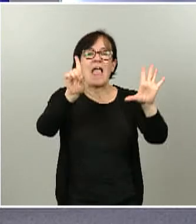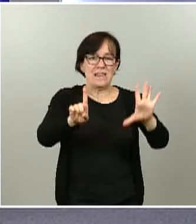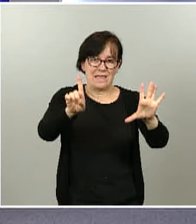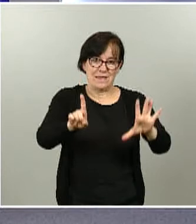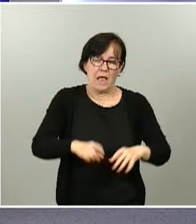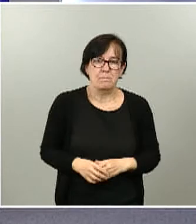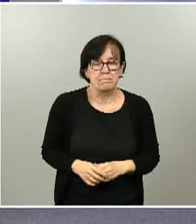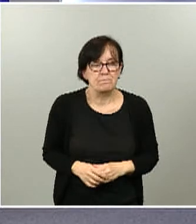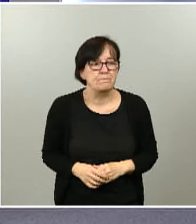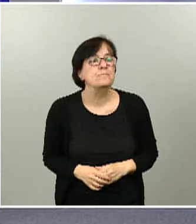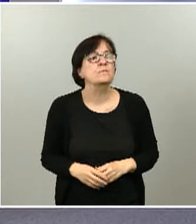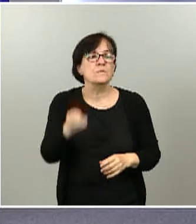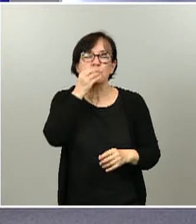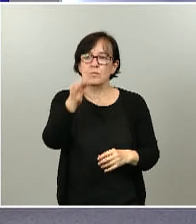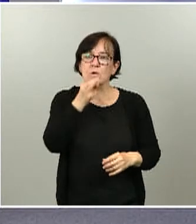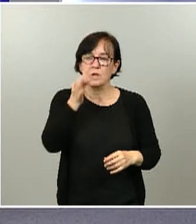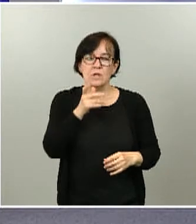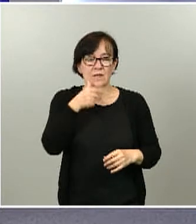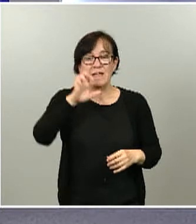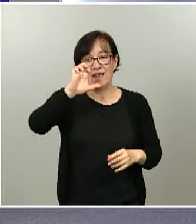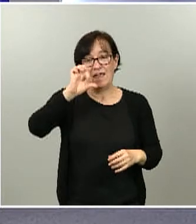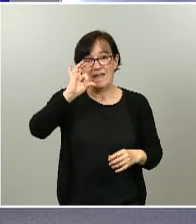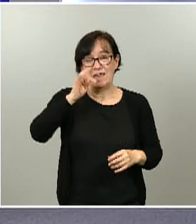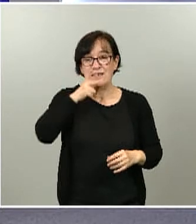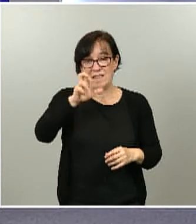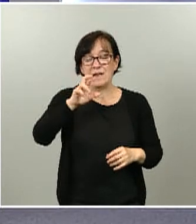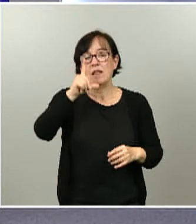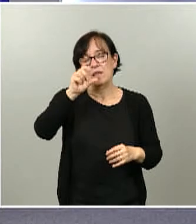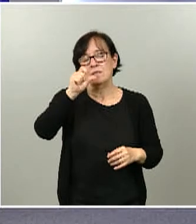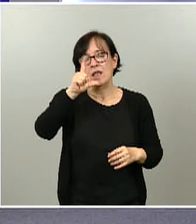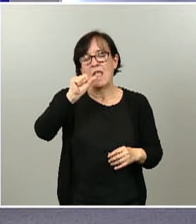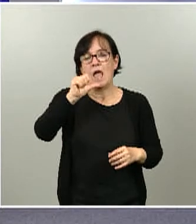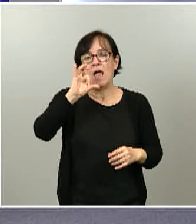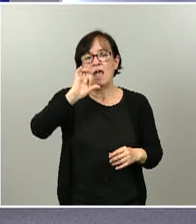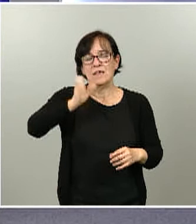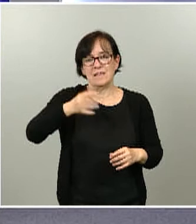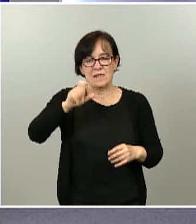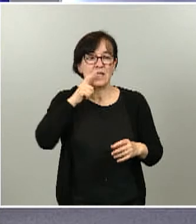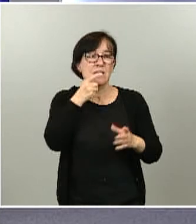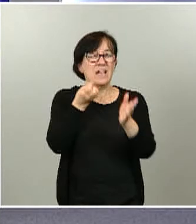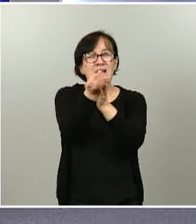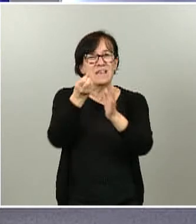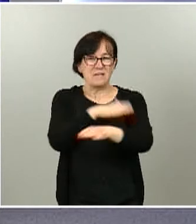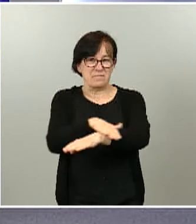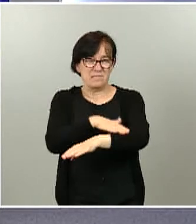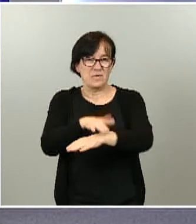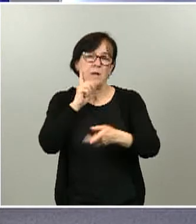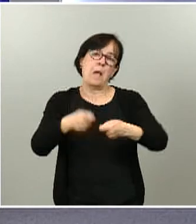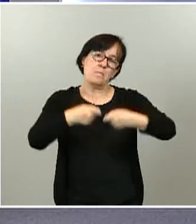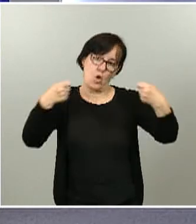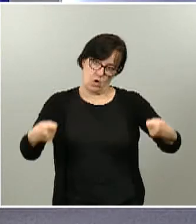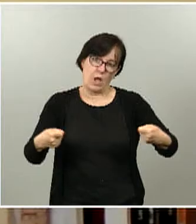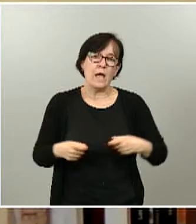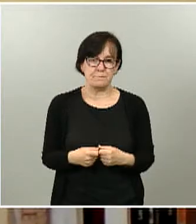Buenas tardes, ministros. Esther Redondo, de La Sexta. Quería preguntar primero a la ministra portavoz por el tema de la prórroga. Hasta